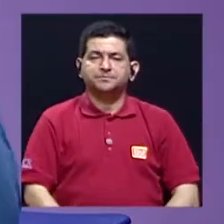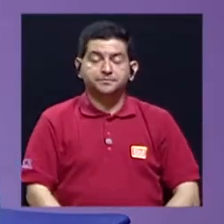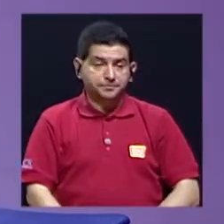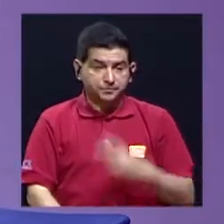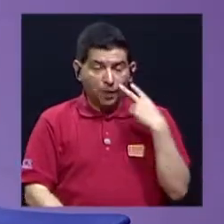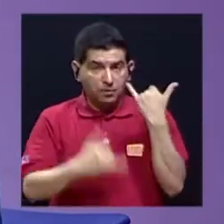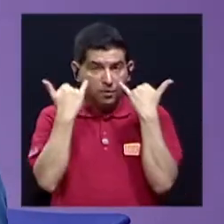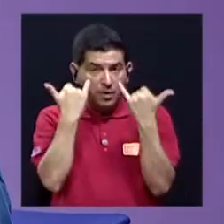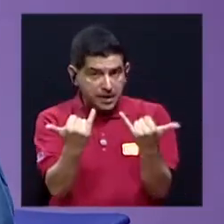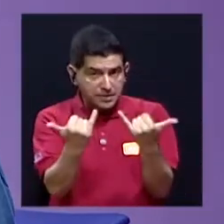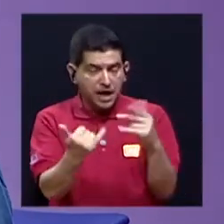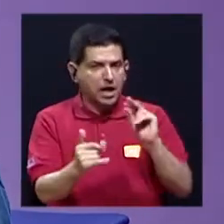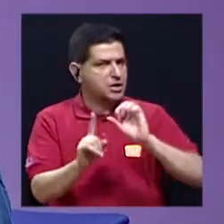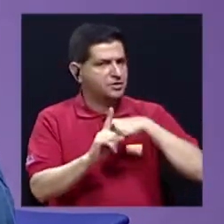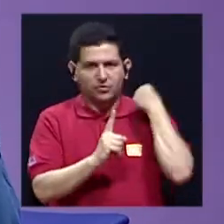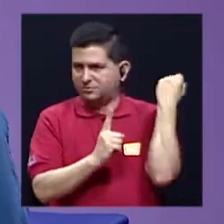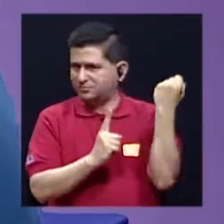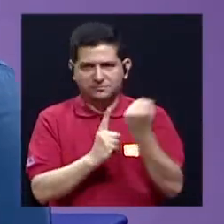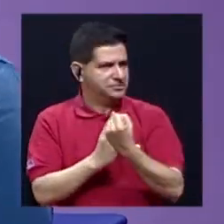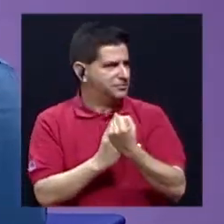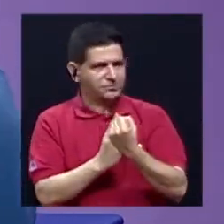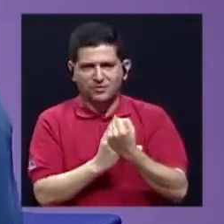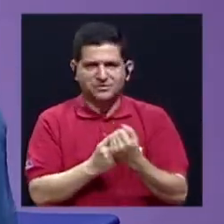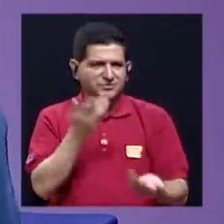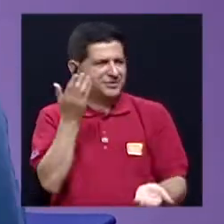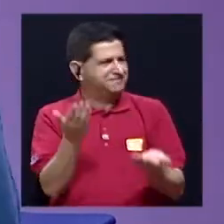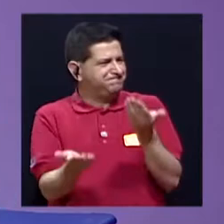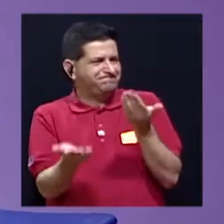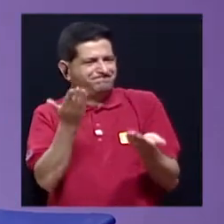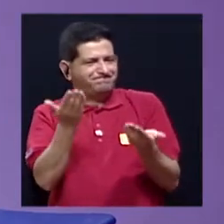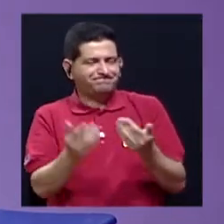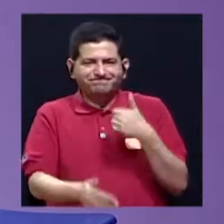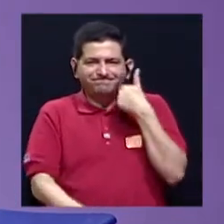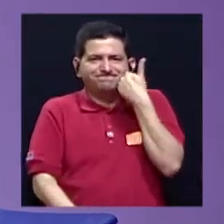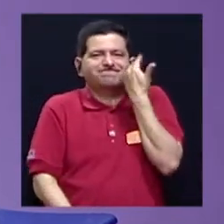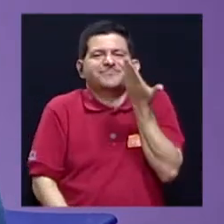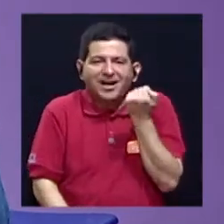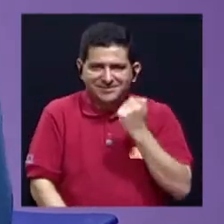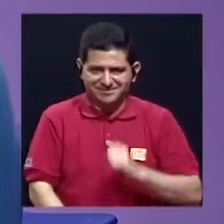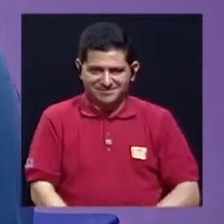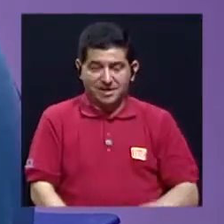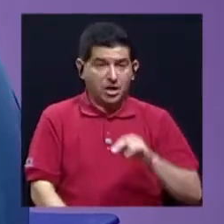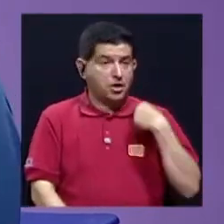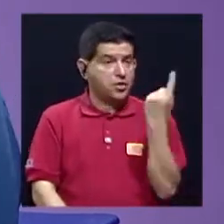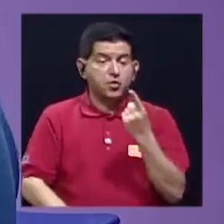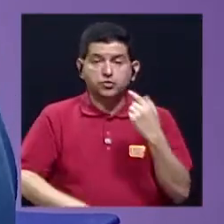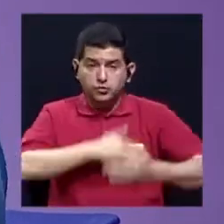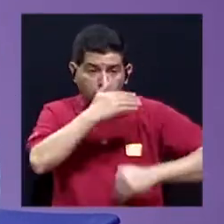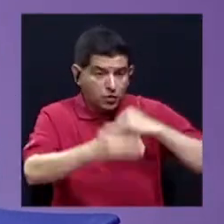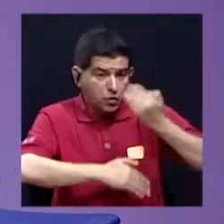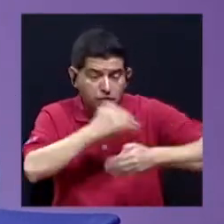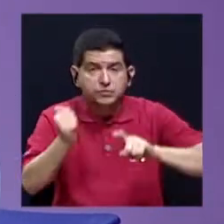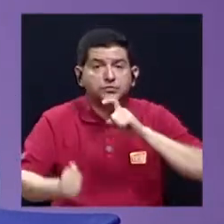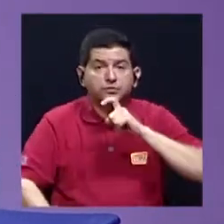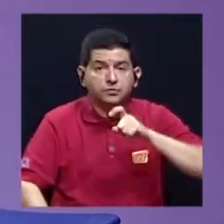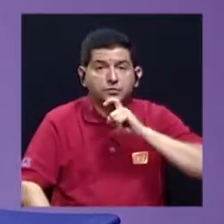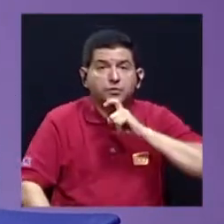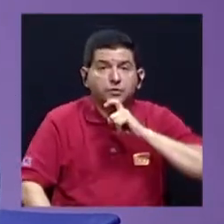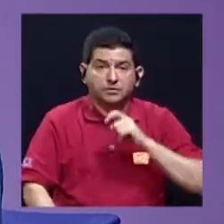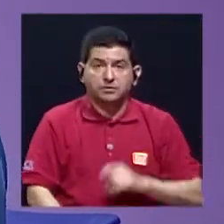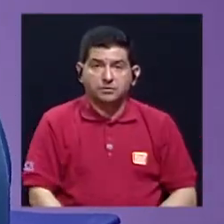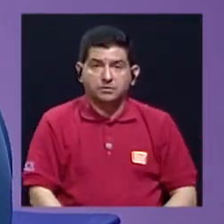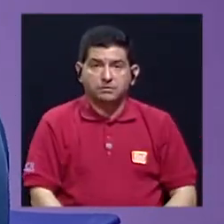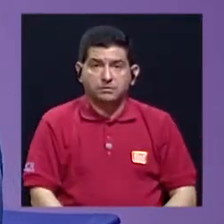hemos visto, pues no es una situación que sea tan fácil, no solo porque la gestión es difícil,